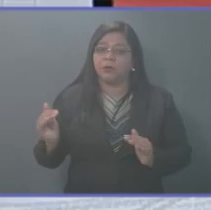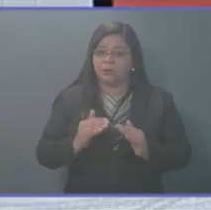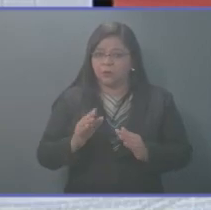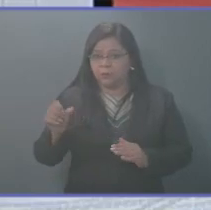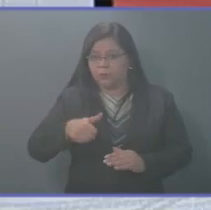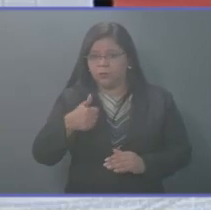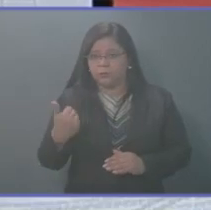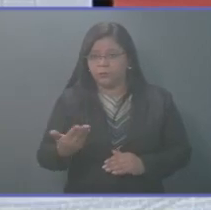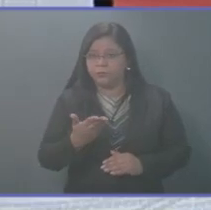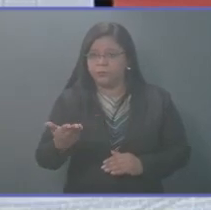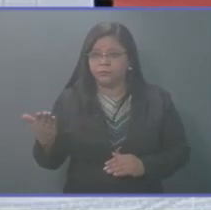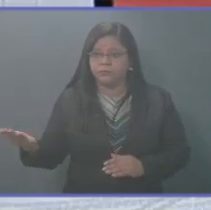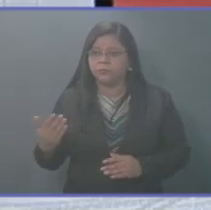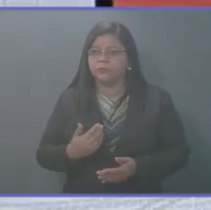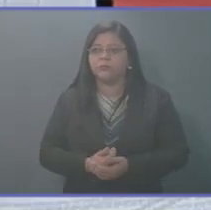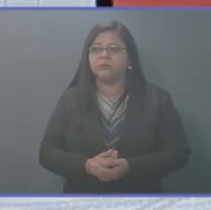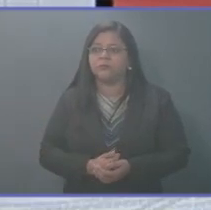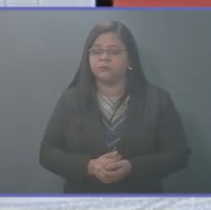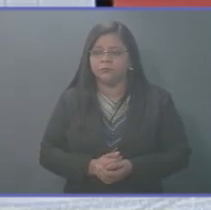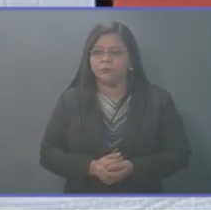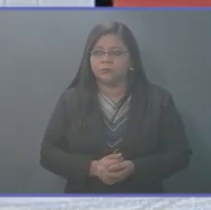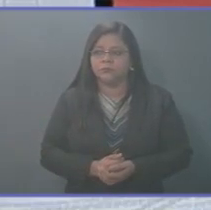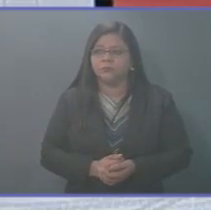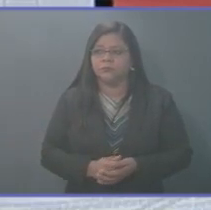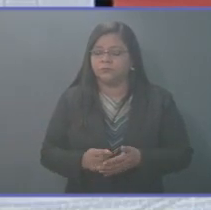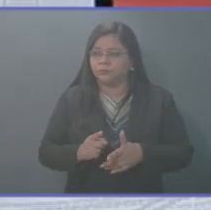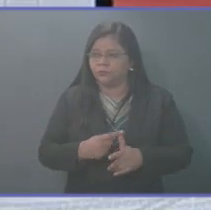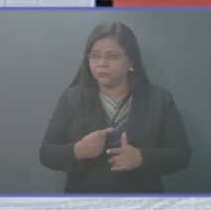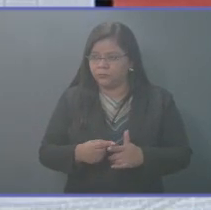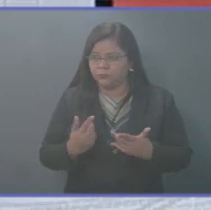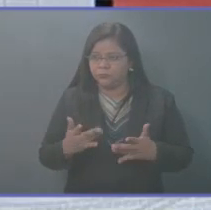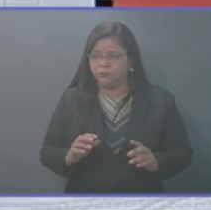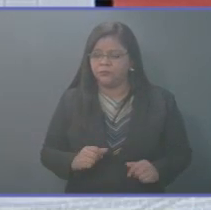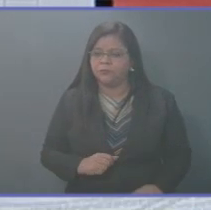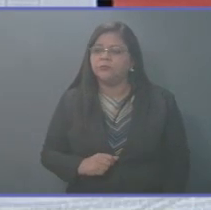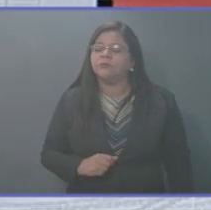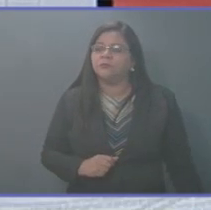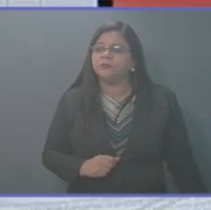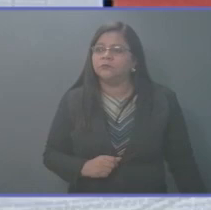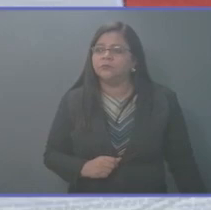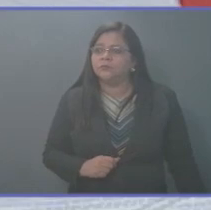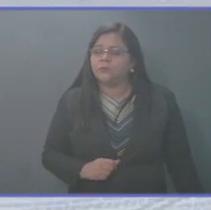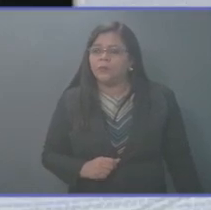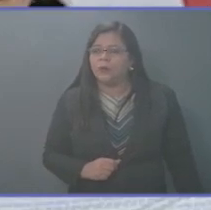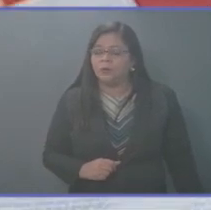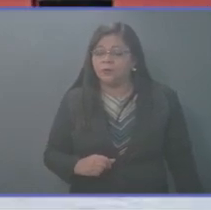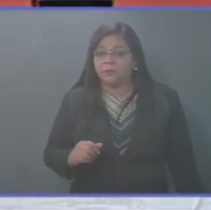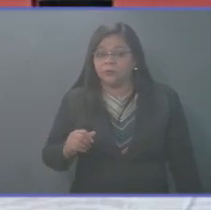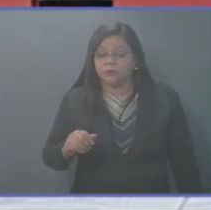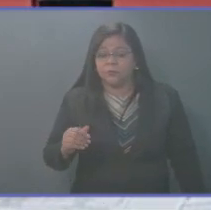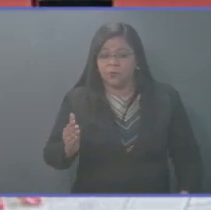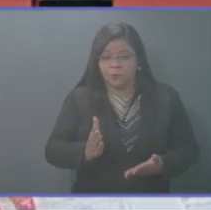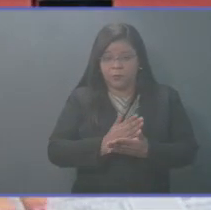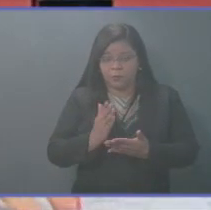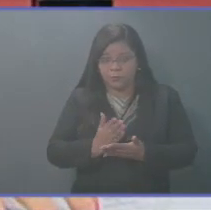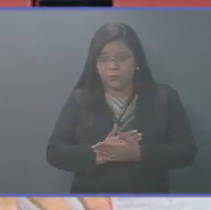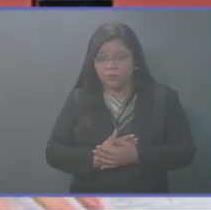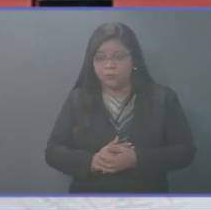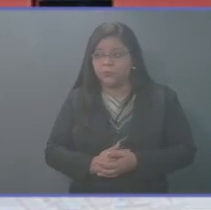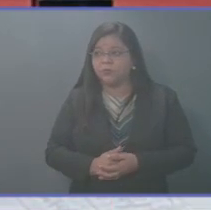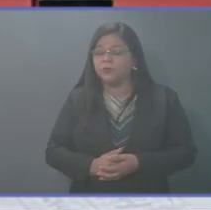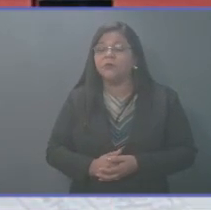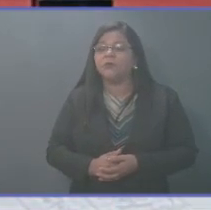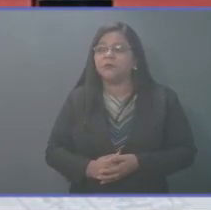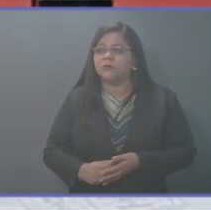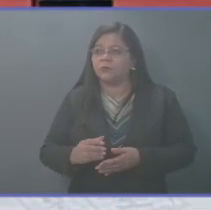herramienta es el estudio epidemiológico verdad es el estudio epidemiológico de las incidencias